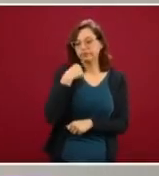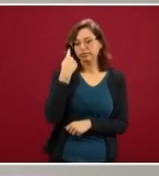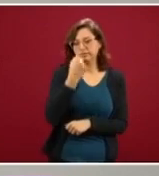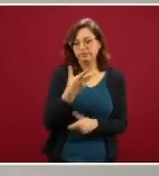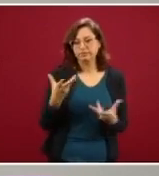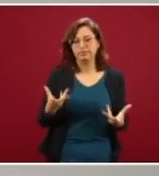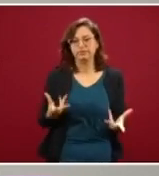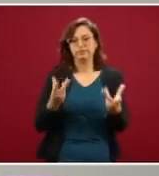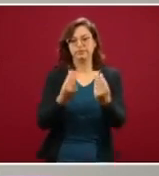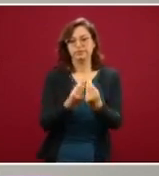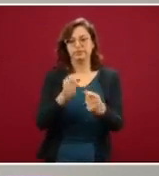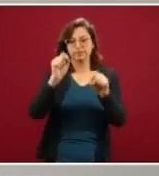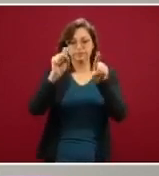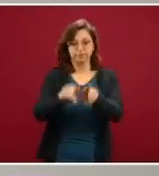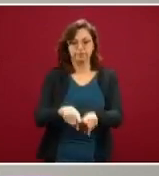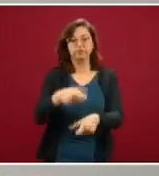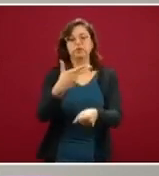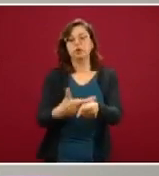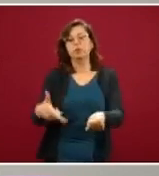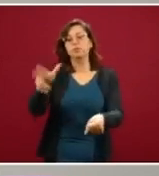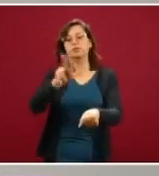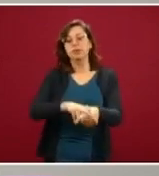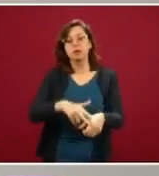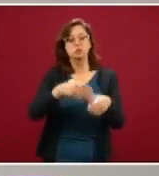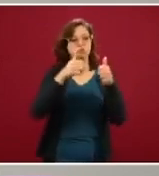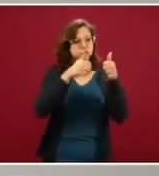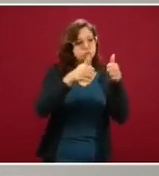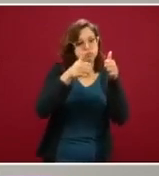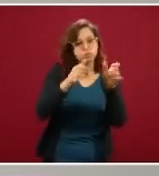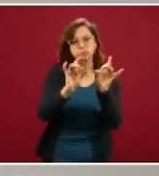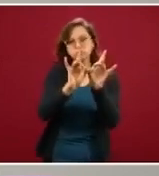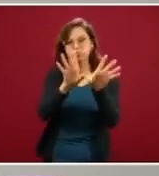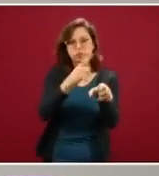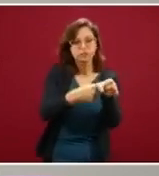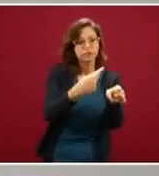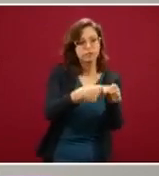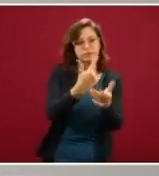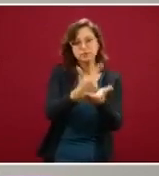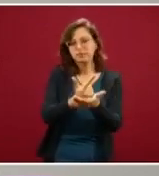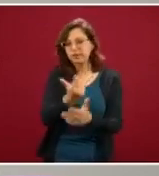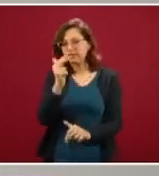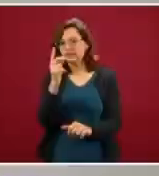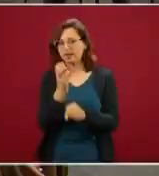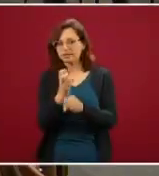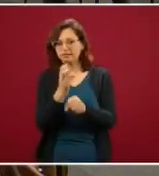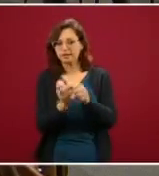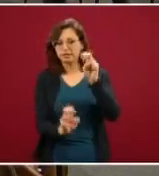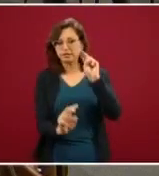nuestro personal de los hospitales, dando respuesta a estos padecimientos de tercer nivel.